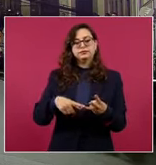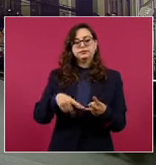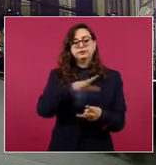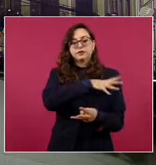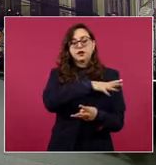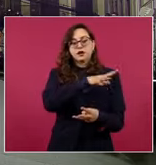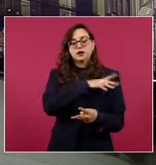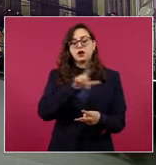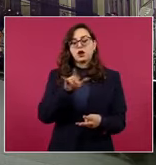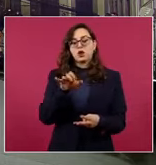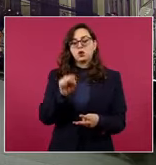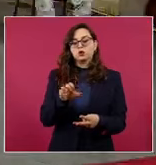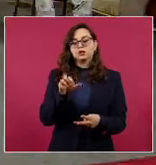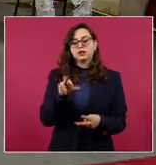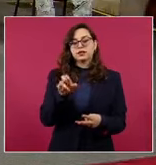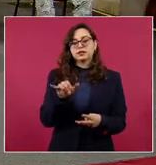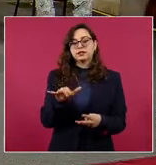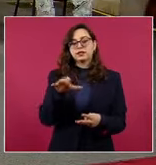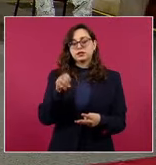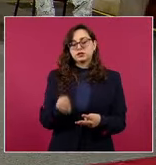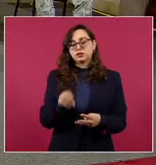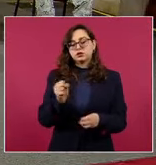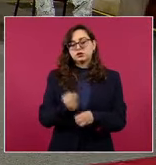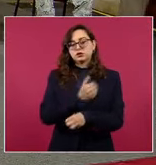González, secretario de la Defensa.